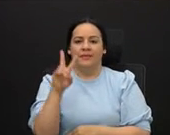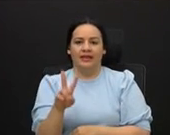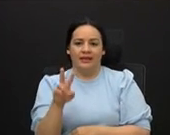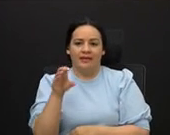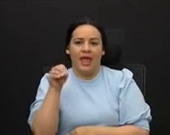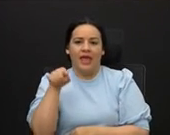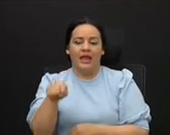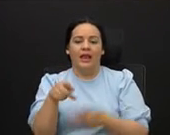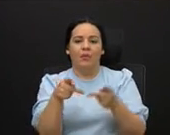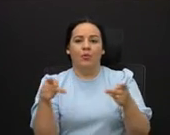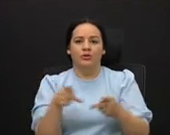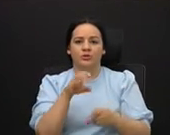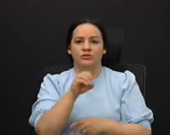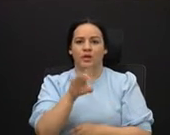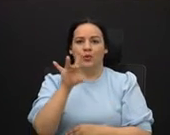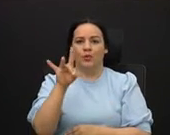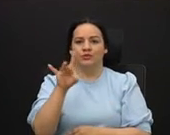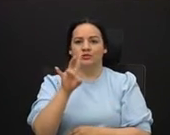puesto